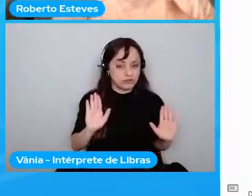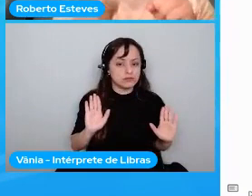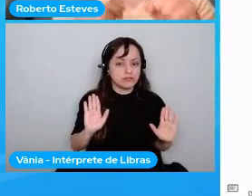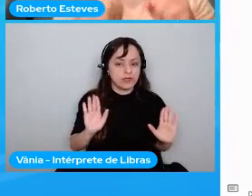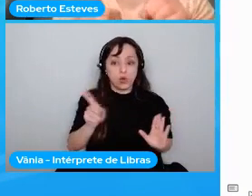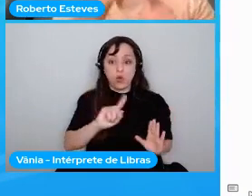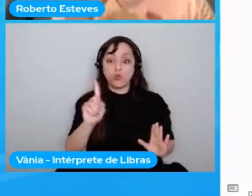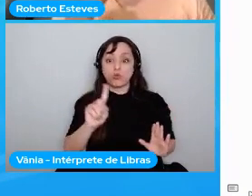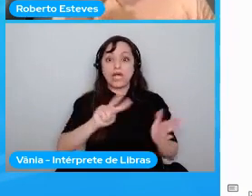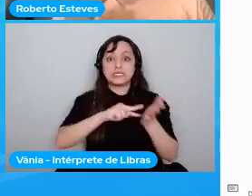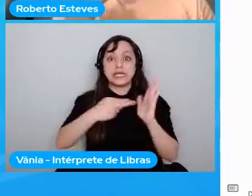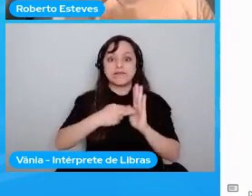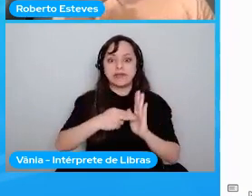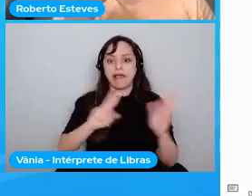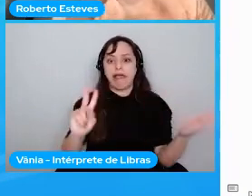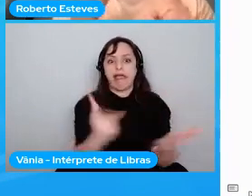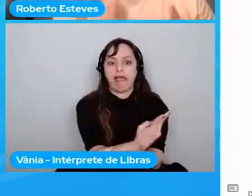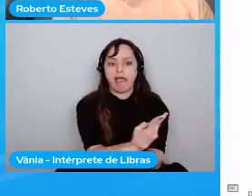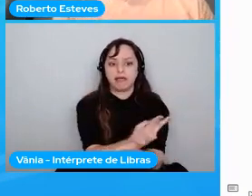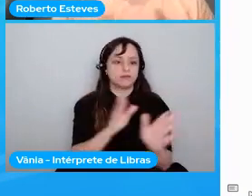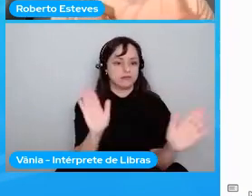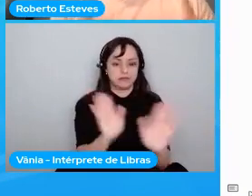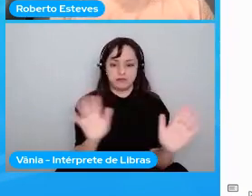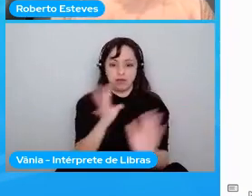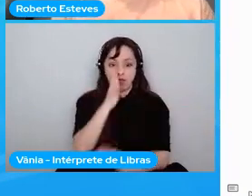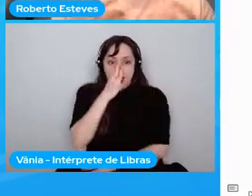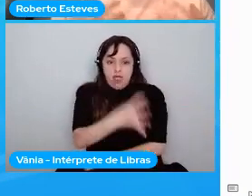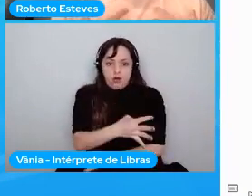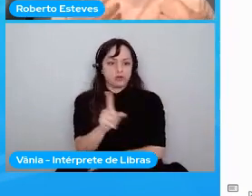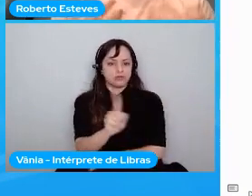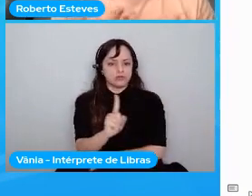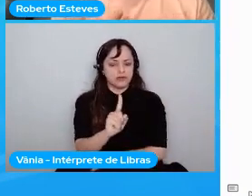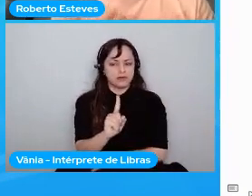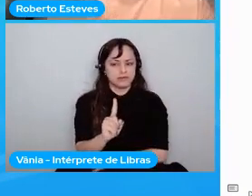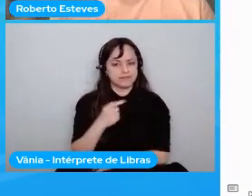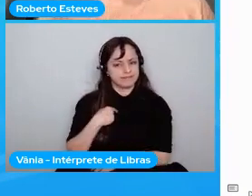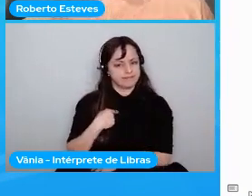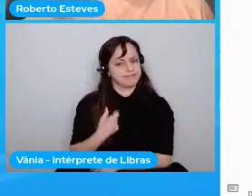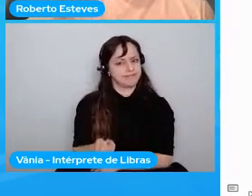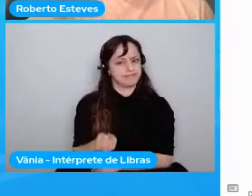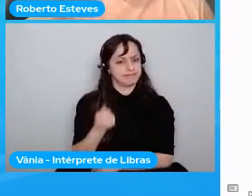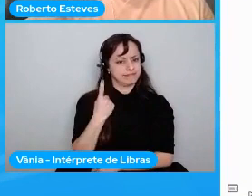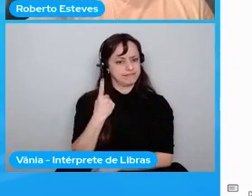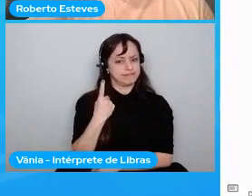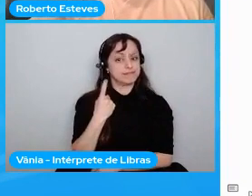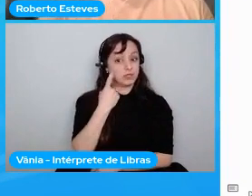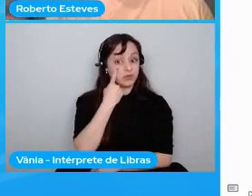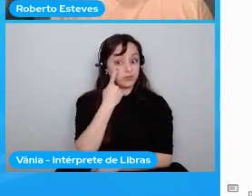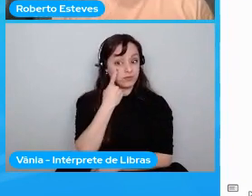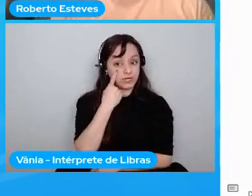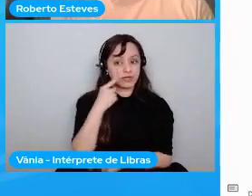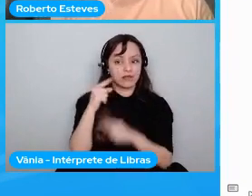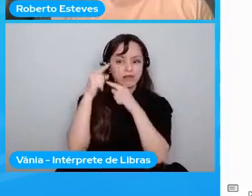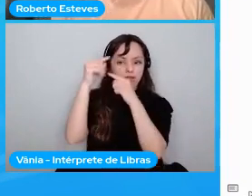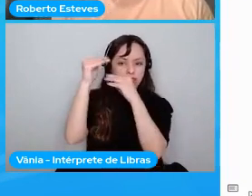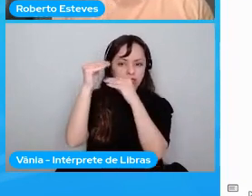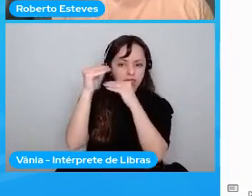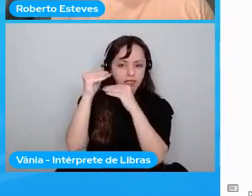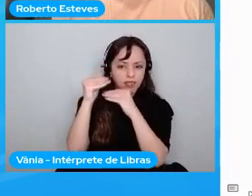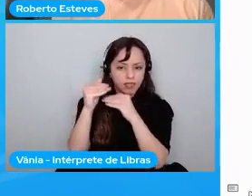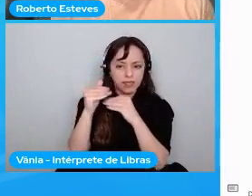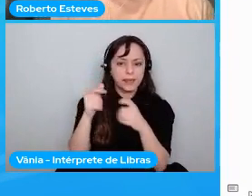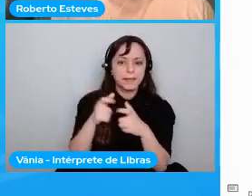quiere decir ya hay algo irregular o ilegal, simplemente me está llamando la atención. Miren, el 75% de las